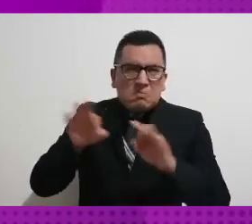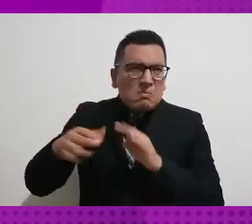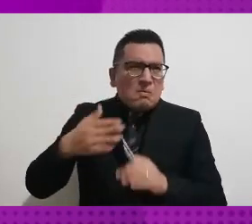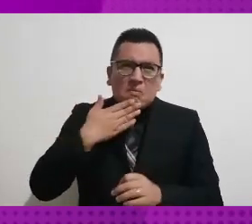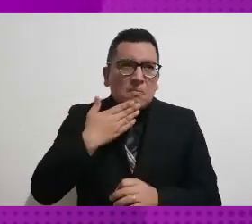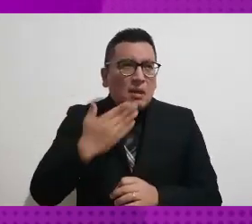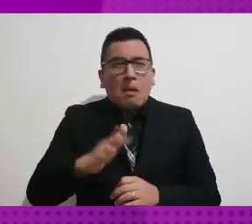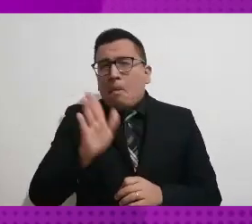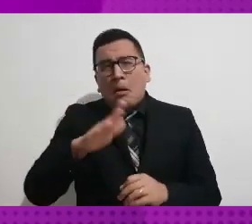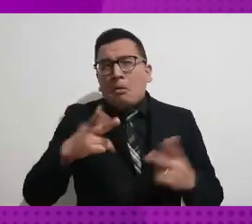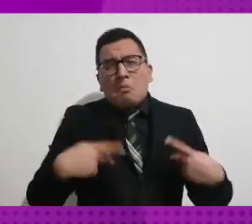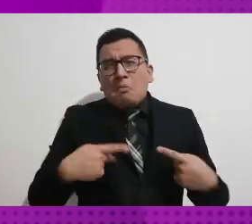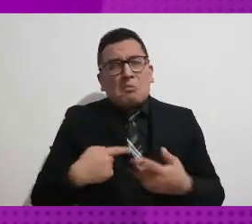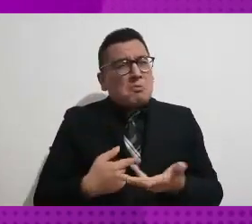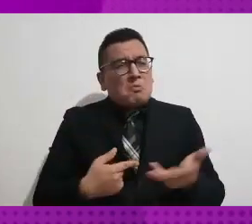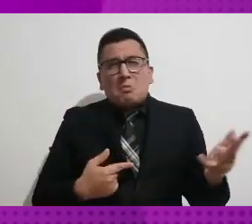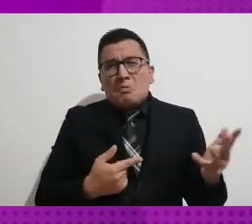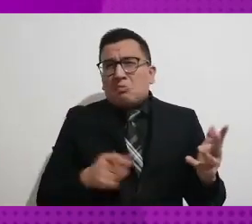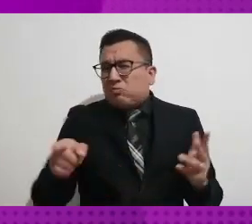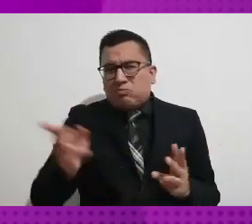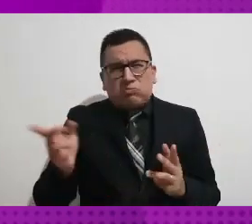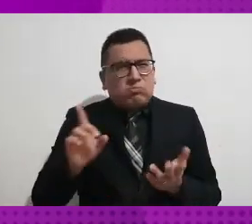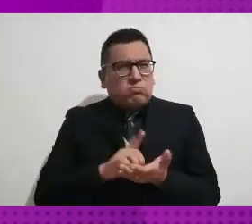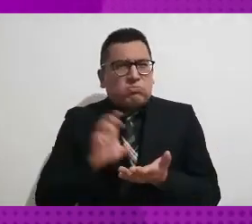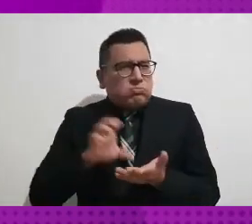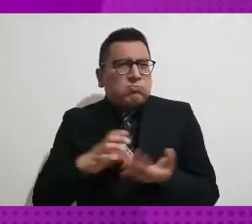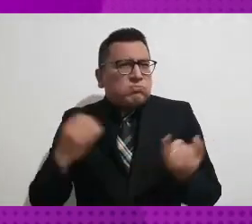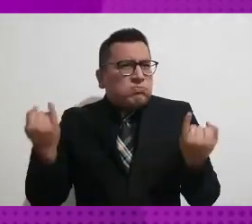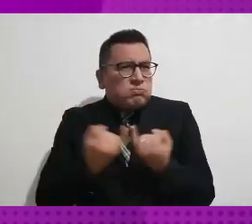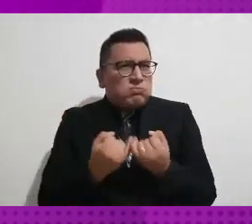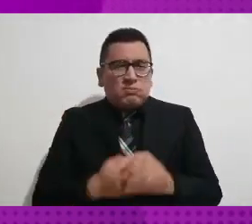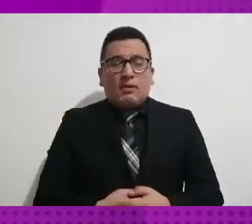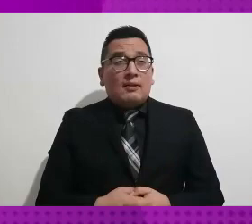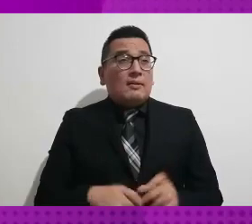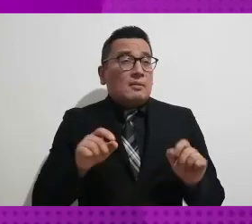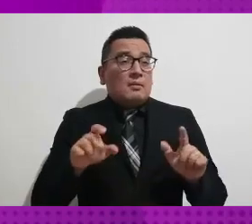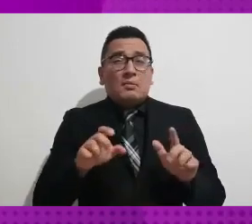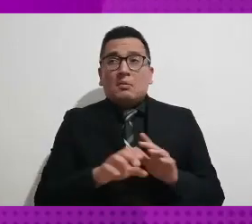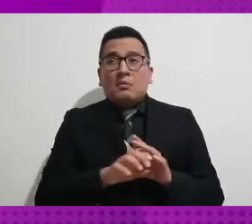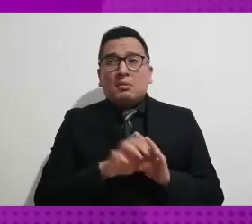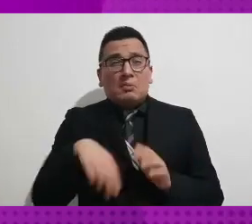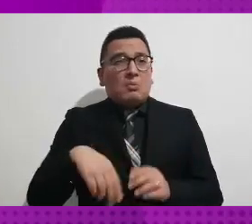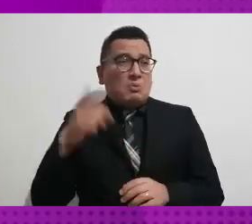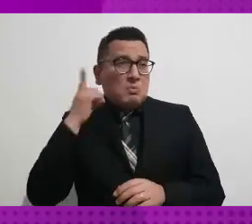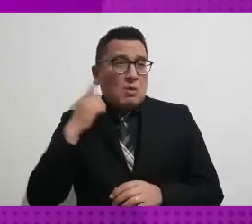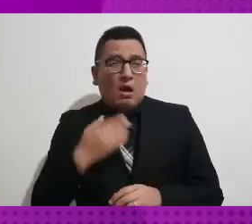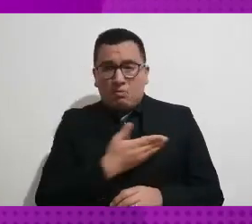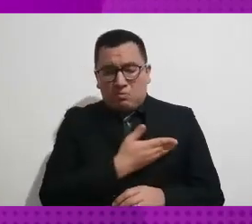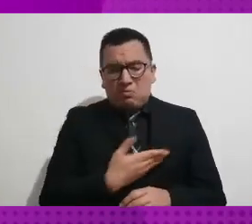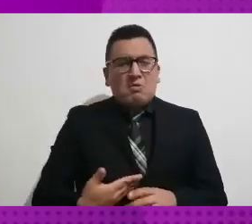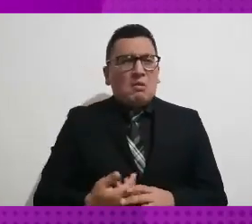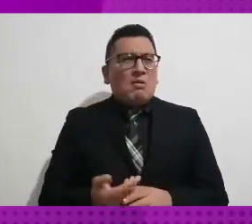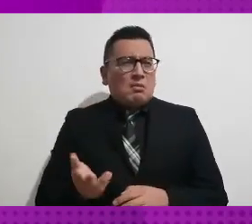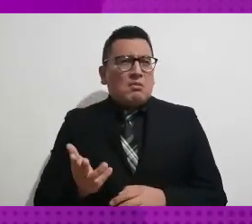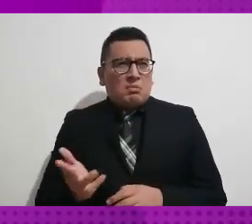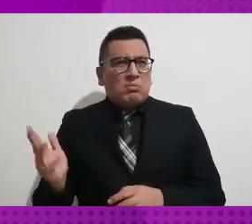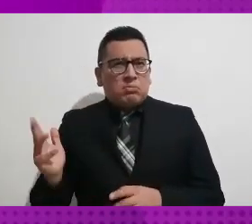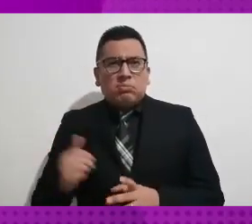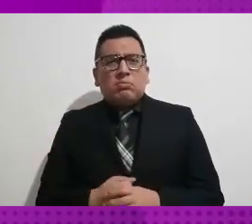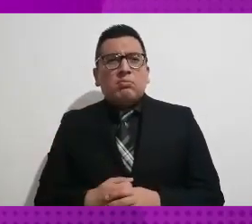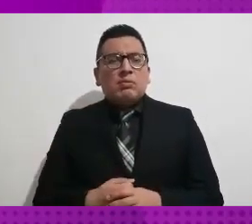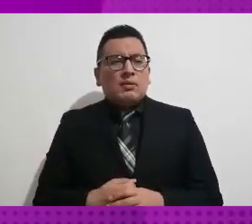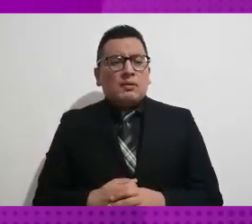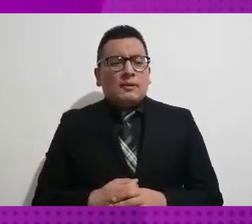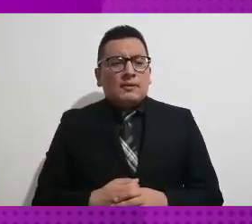como cualquier persona, que puedan poner solos, incluso diputados, presidente, tal, ellos localizan